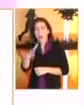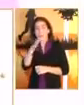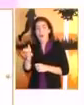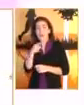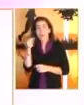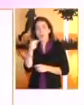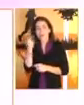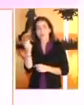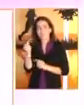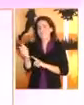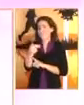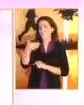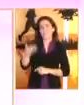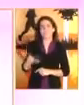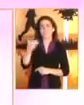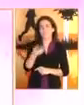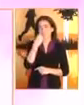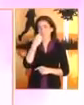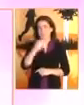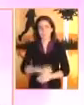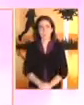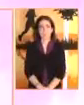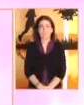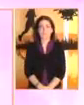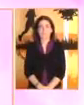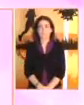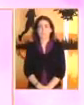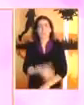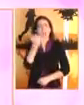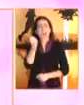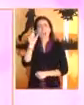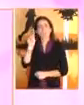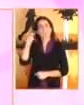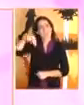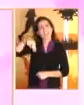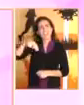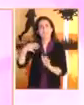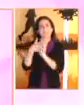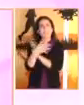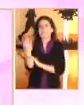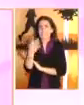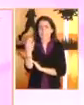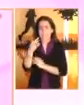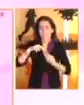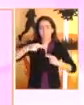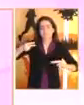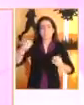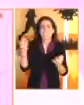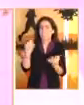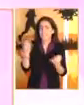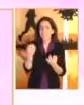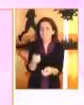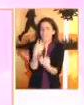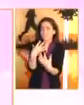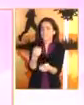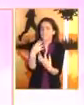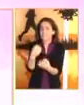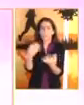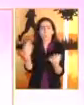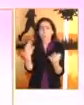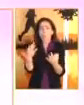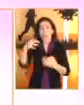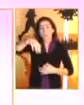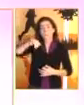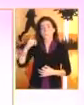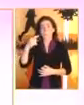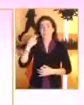en nuestra dieta. ¿Qué es el ADN? ¿Qué información nos ofrece? Miguel Ángel Sabadell nos desvela